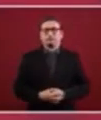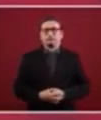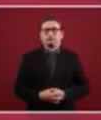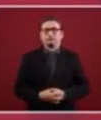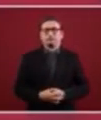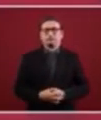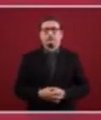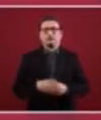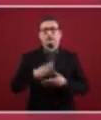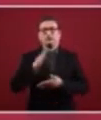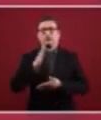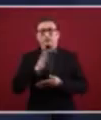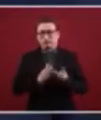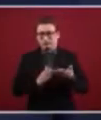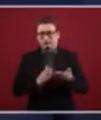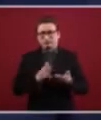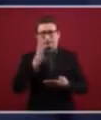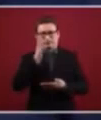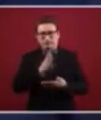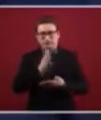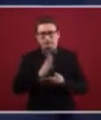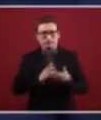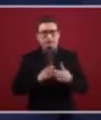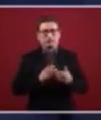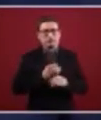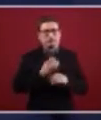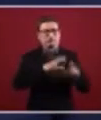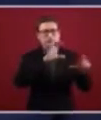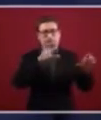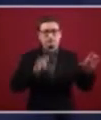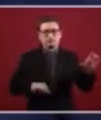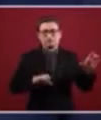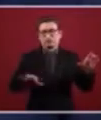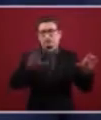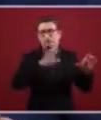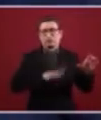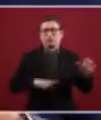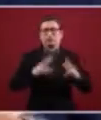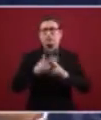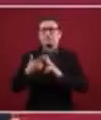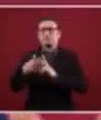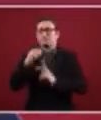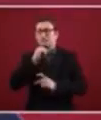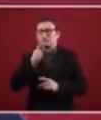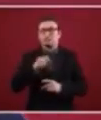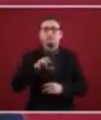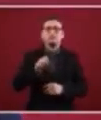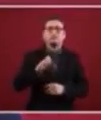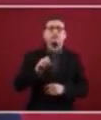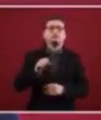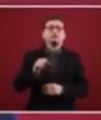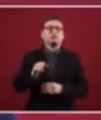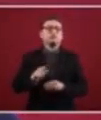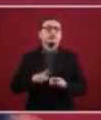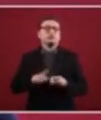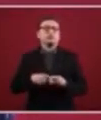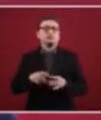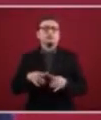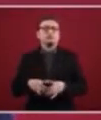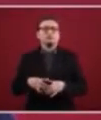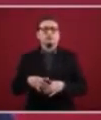casi en la mitad de los estados no hubo un solo homicidio. Estos 60 se concentraron